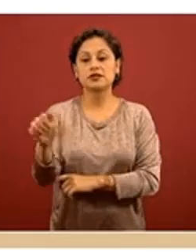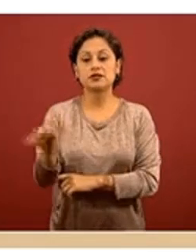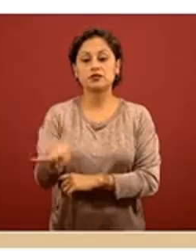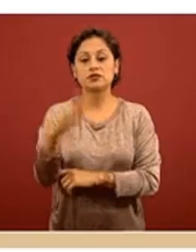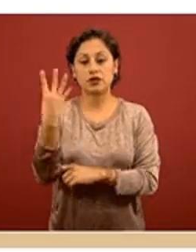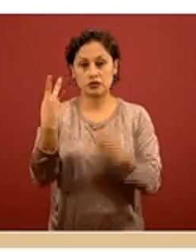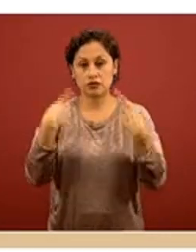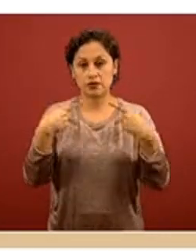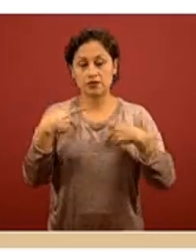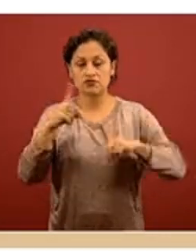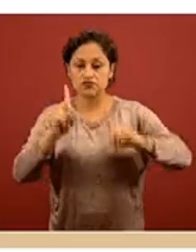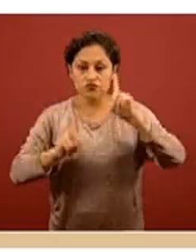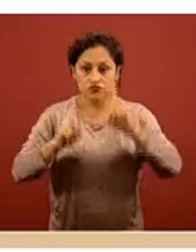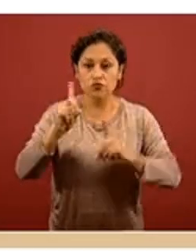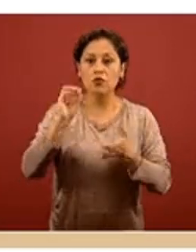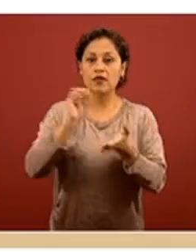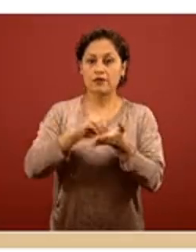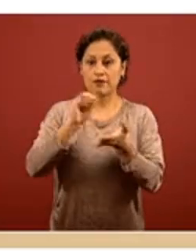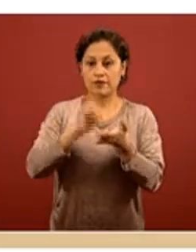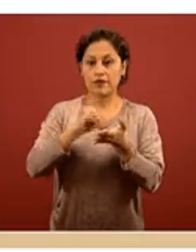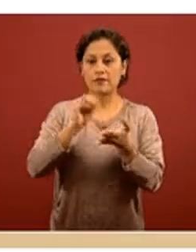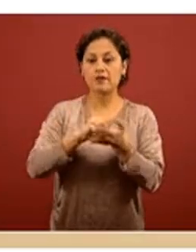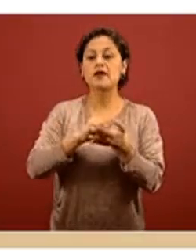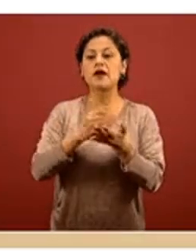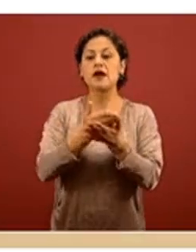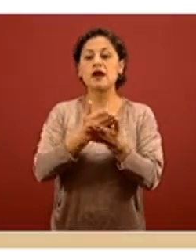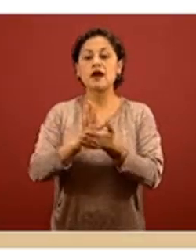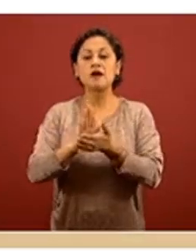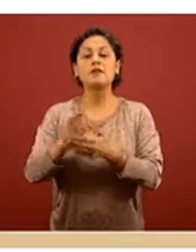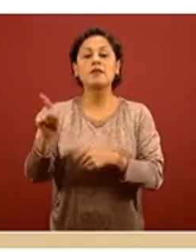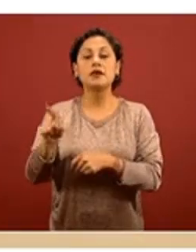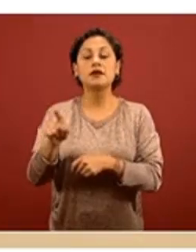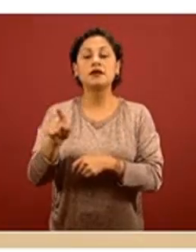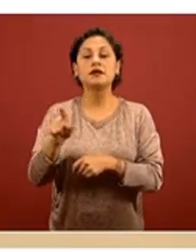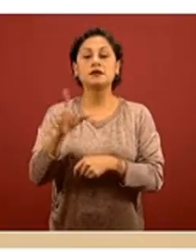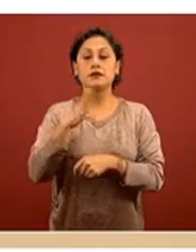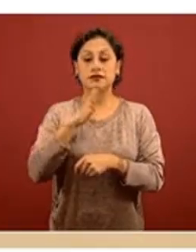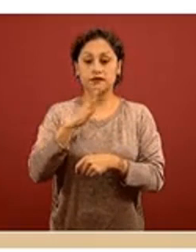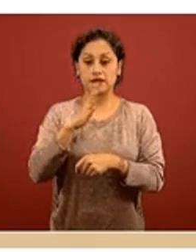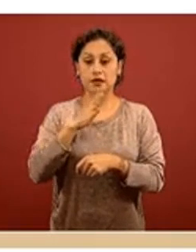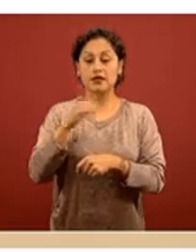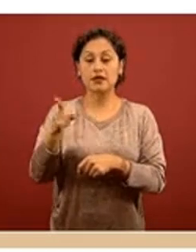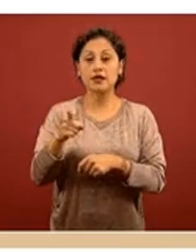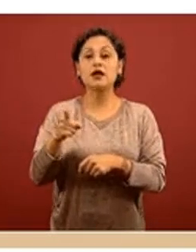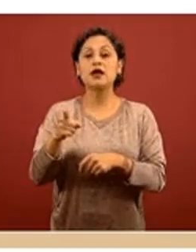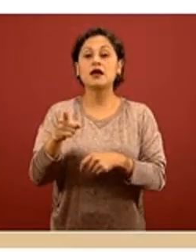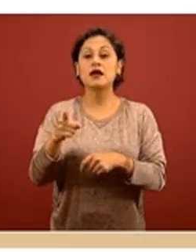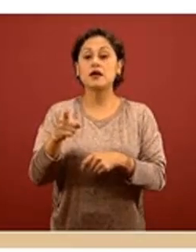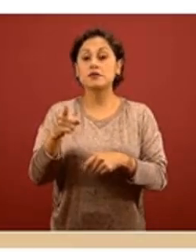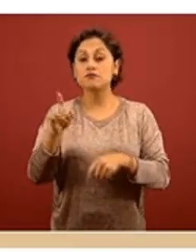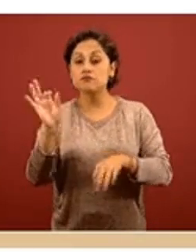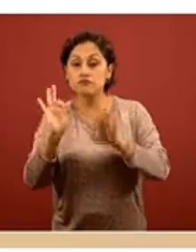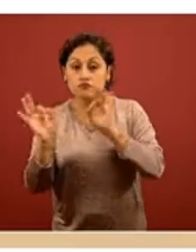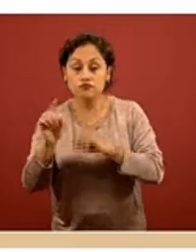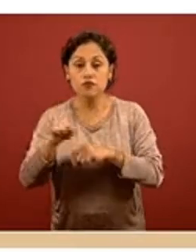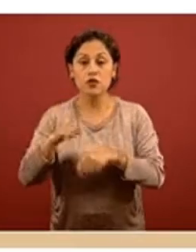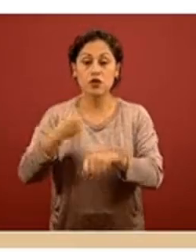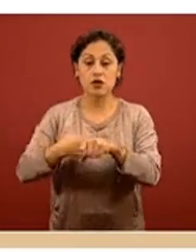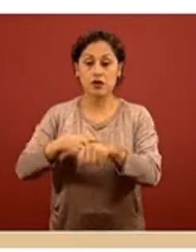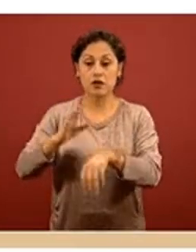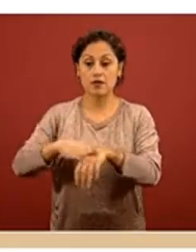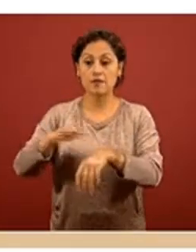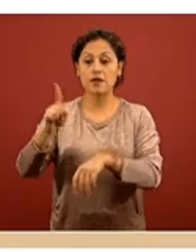son sospechosos, y aquí puede alimentarse e incrementarse la cifra de casos confirmados.